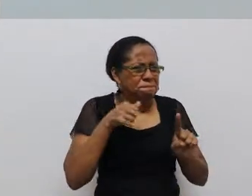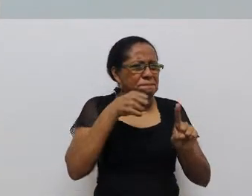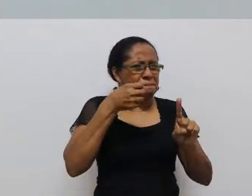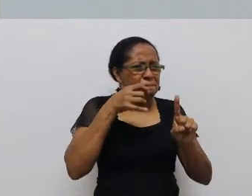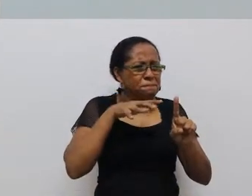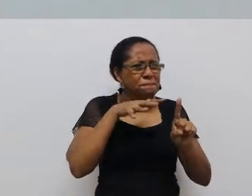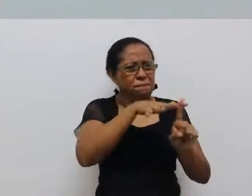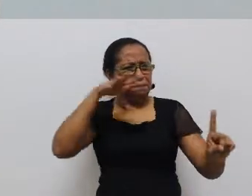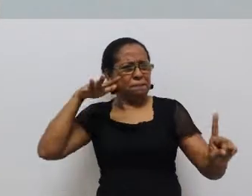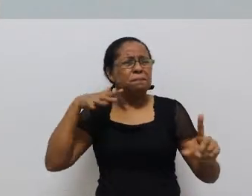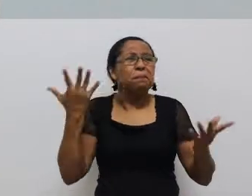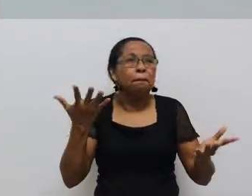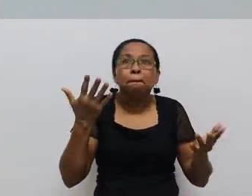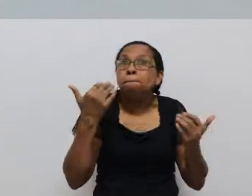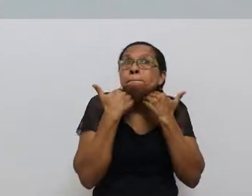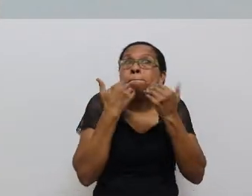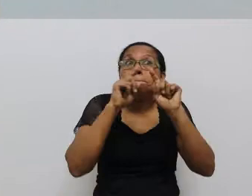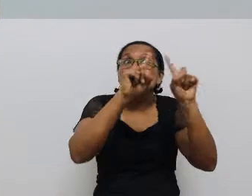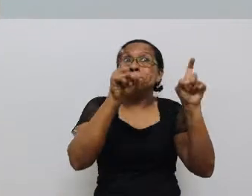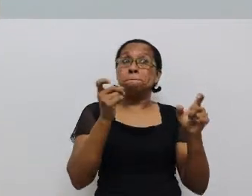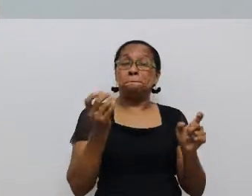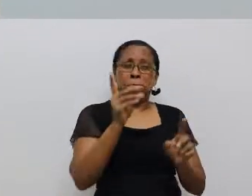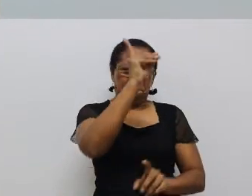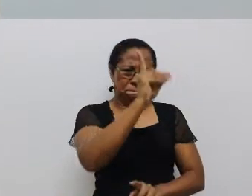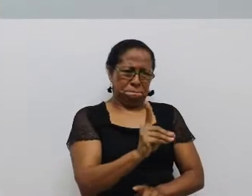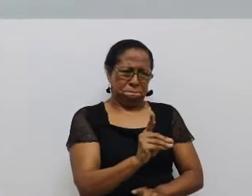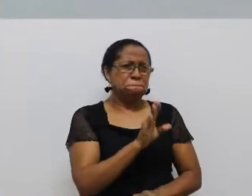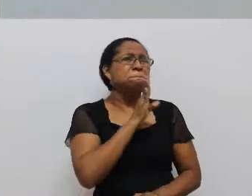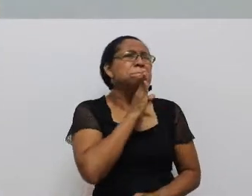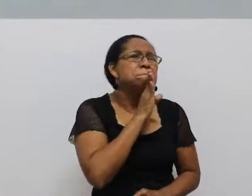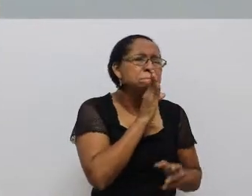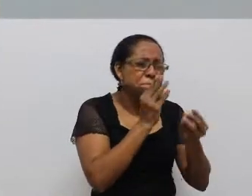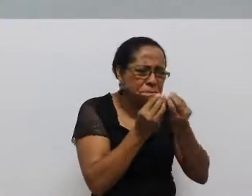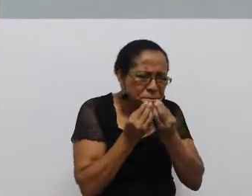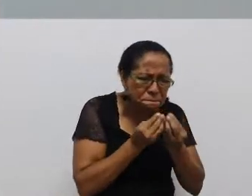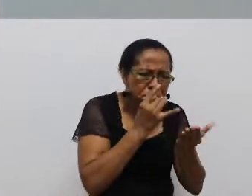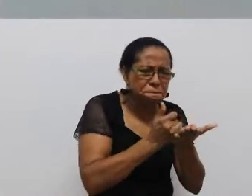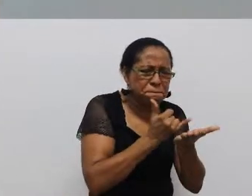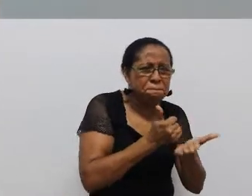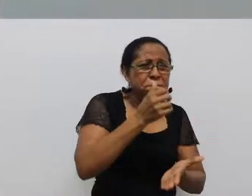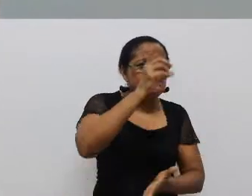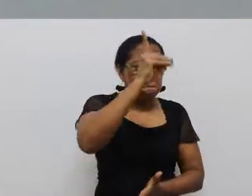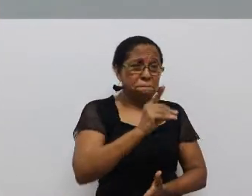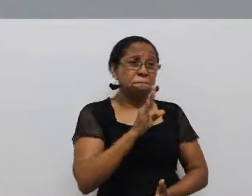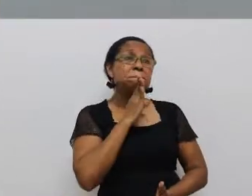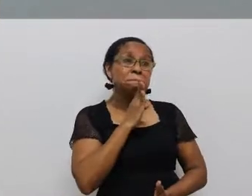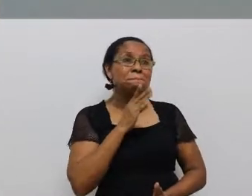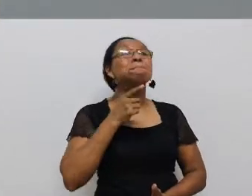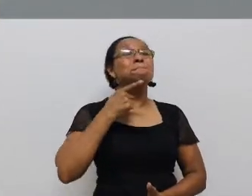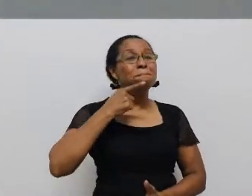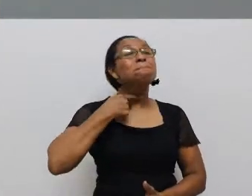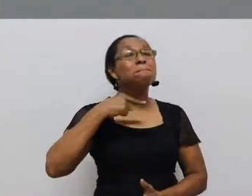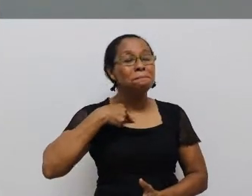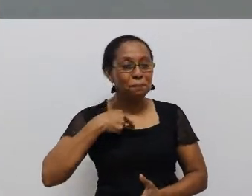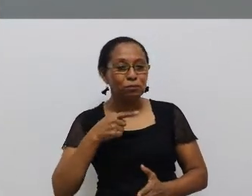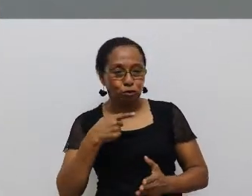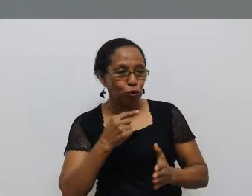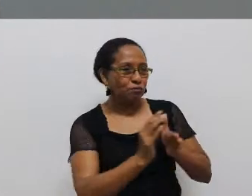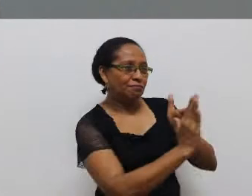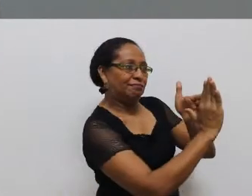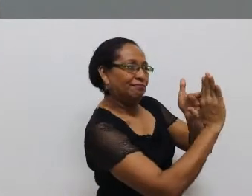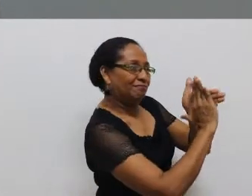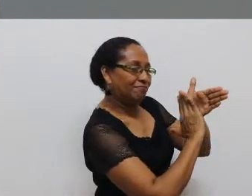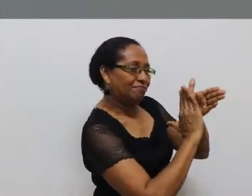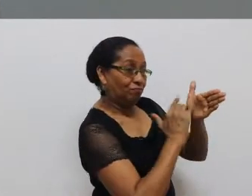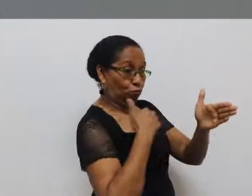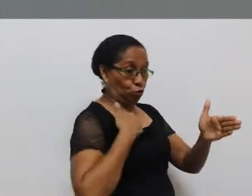eso es precisamente porque desconocemos cómo se toman las decisiones y quién las está tomando. A mí me gustaría llevarles a ustedes y